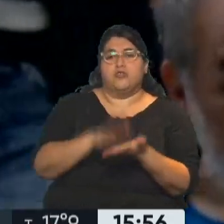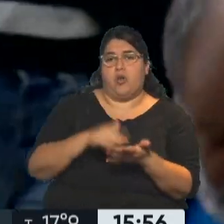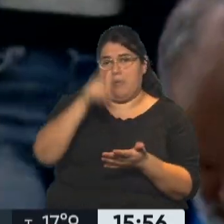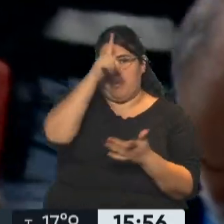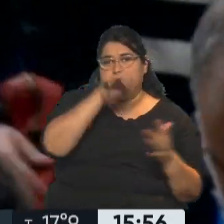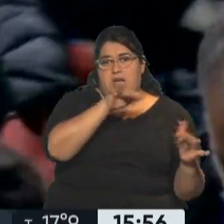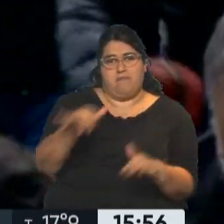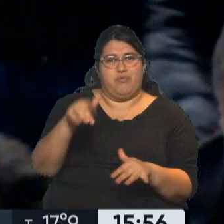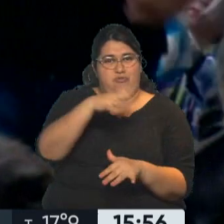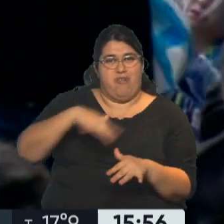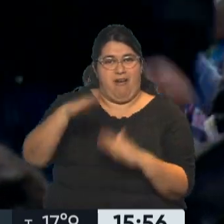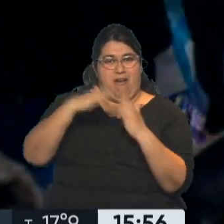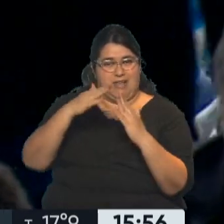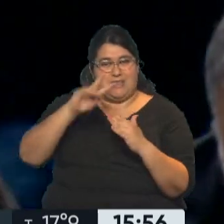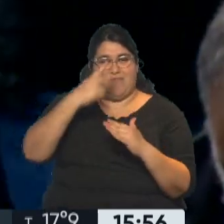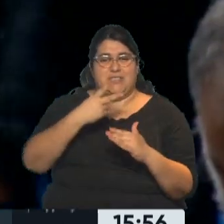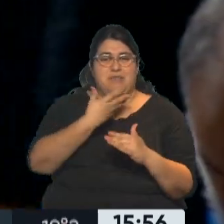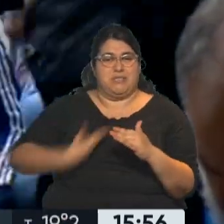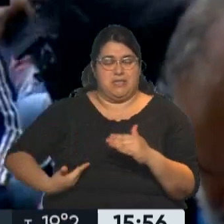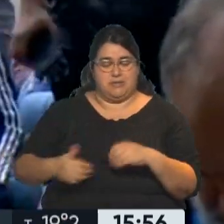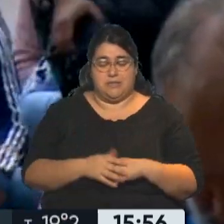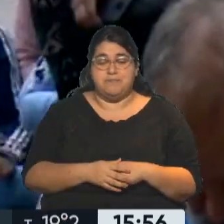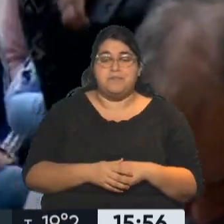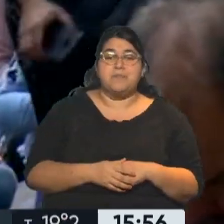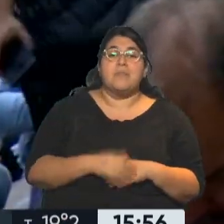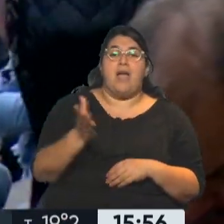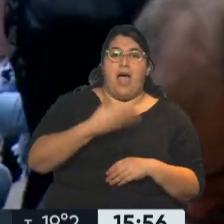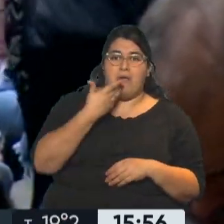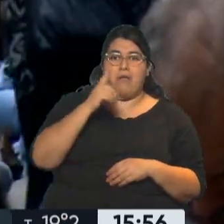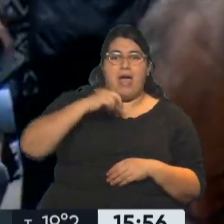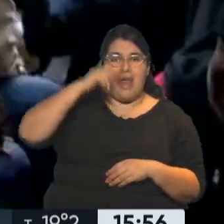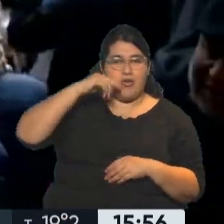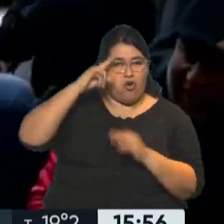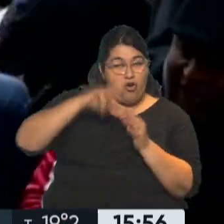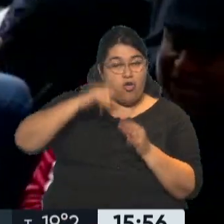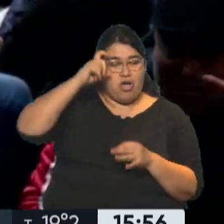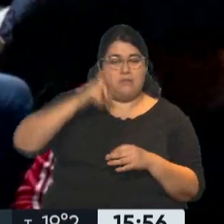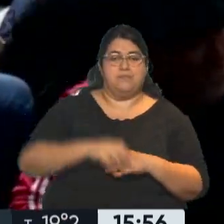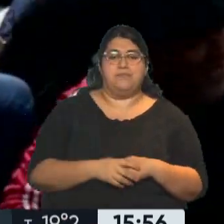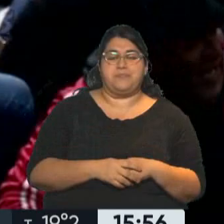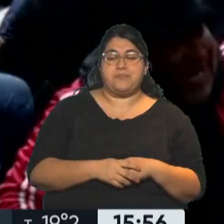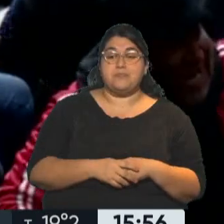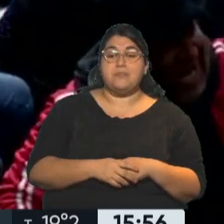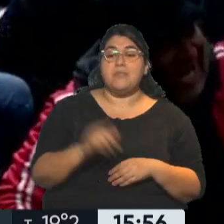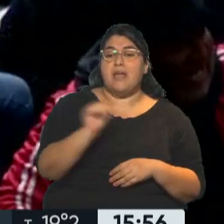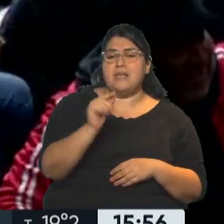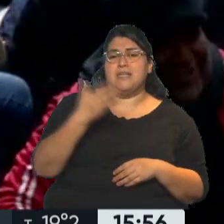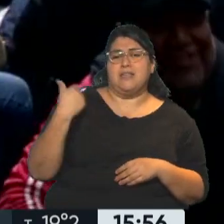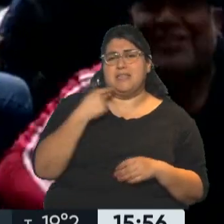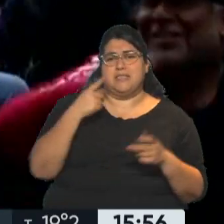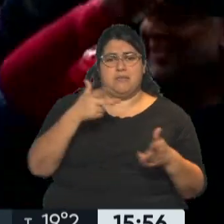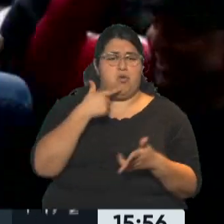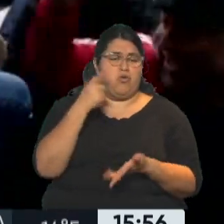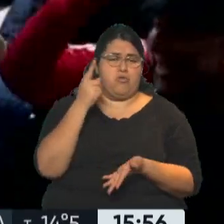de esta manera se expresaba uno de sus dirigentes la roca desciende decidimos sentarnos porque